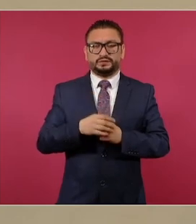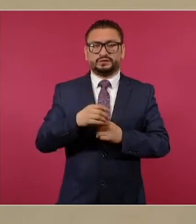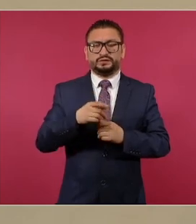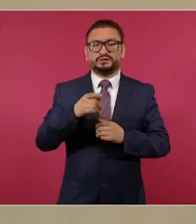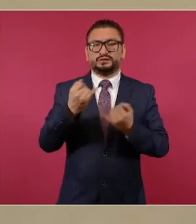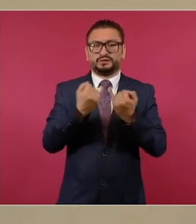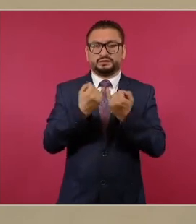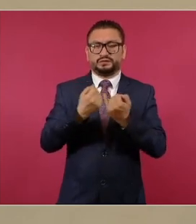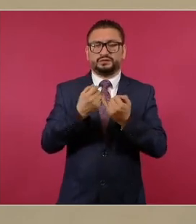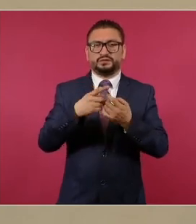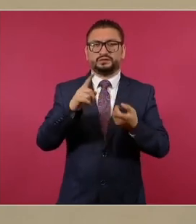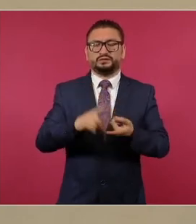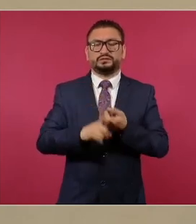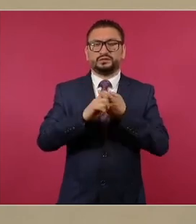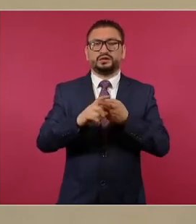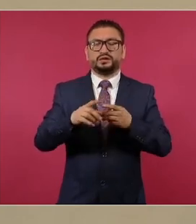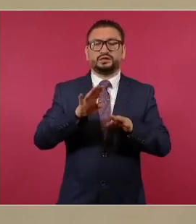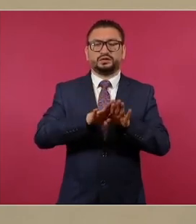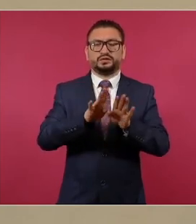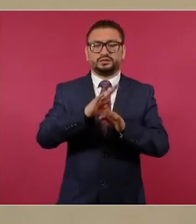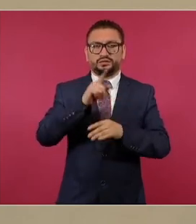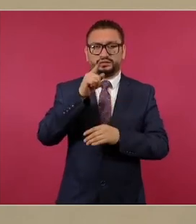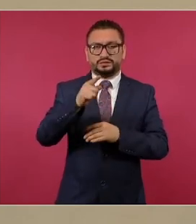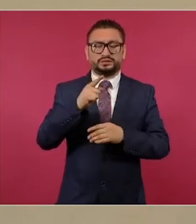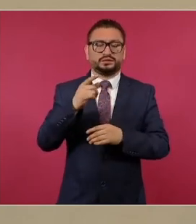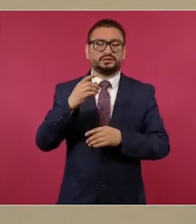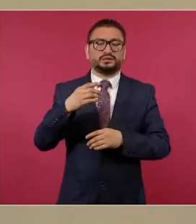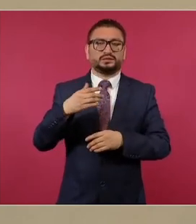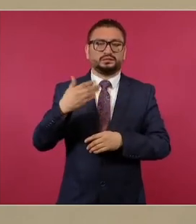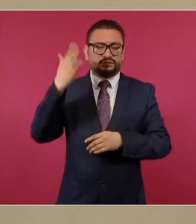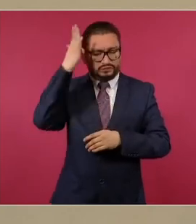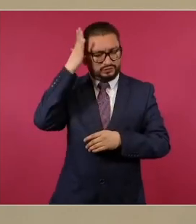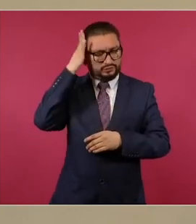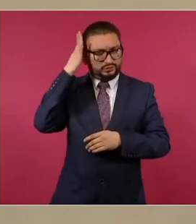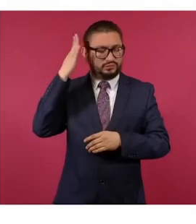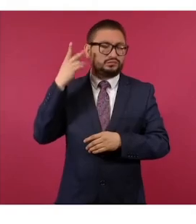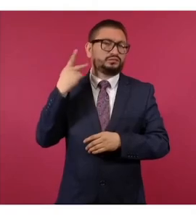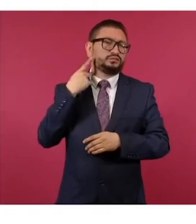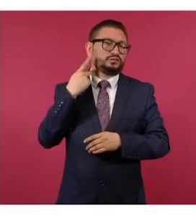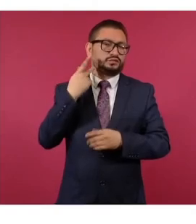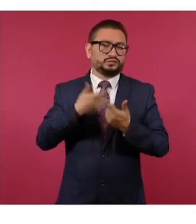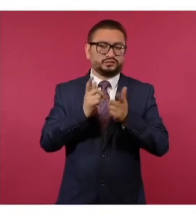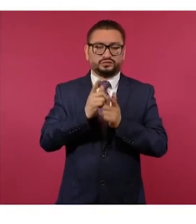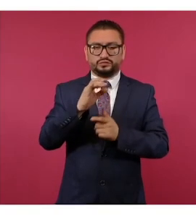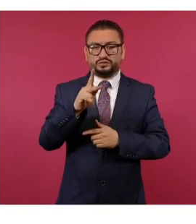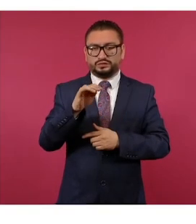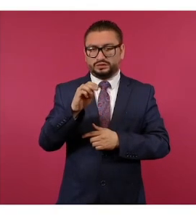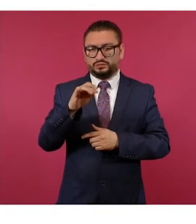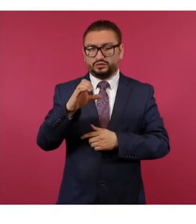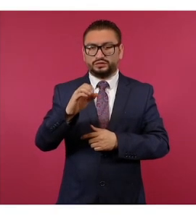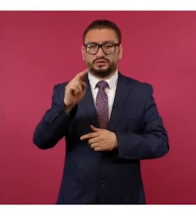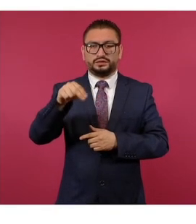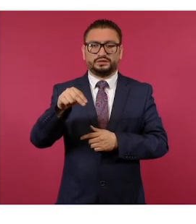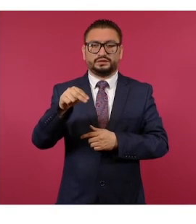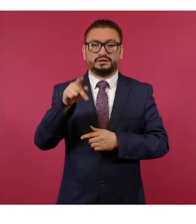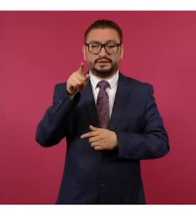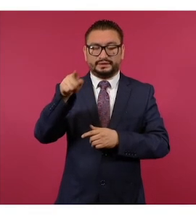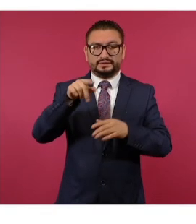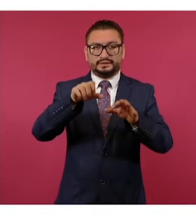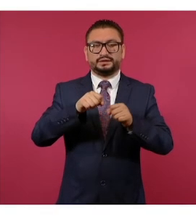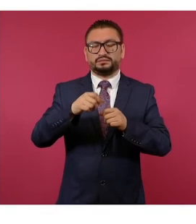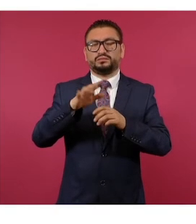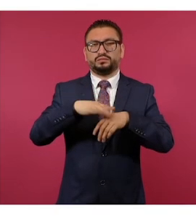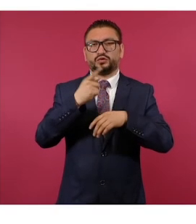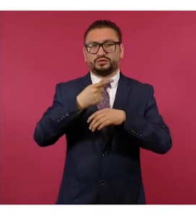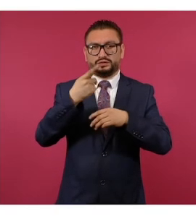suspensión provisional al exdirigente de un partido político en la Ciudad de México. Se trata de Cuauhtémoc N. Él está procesado por delito